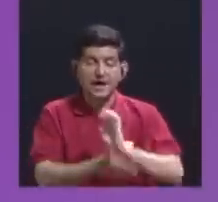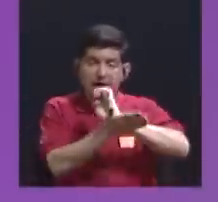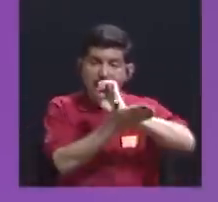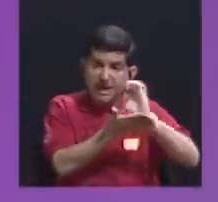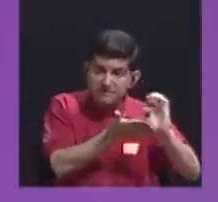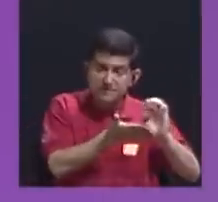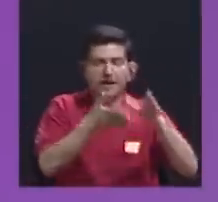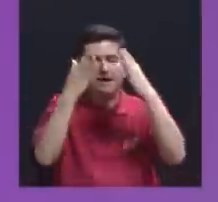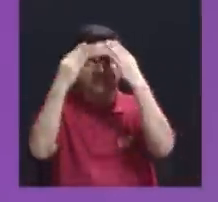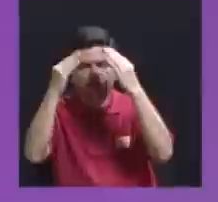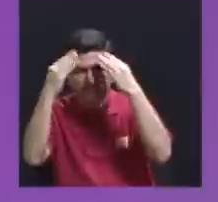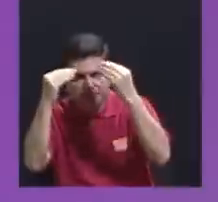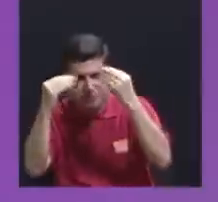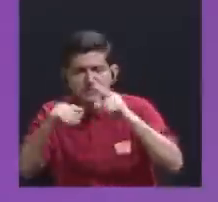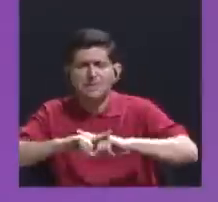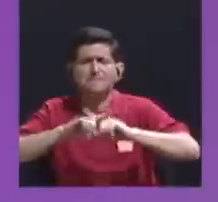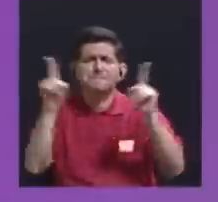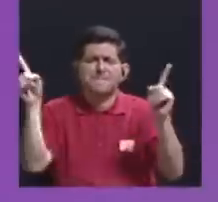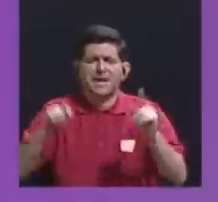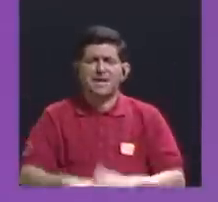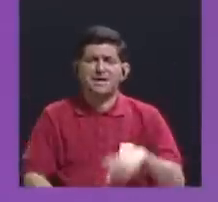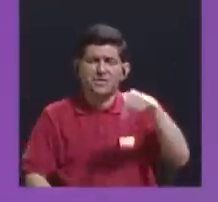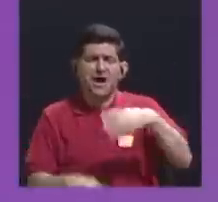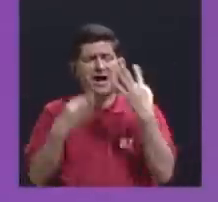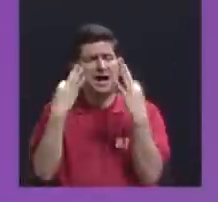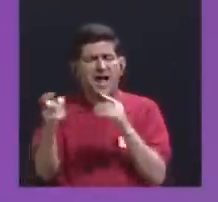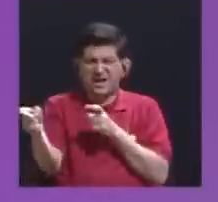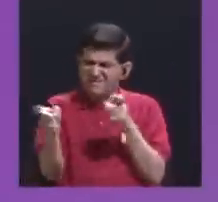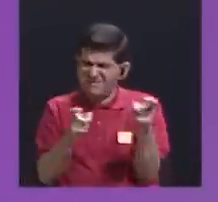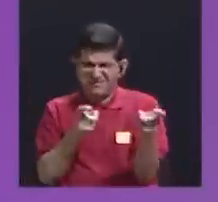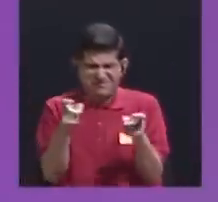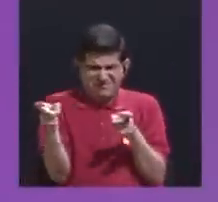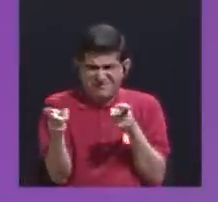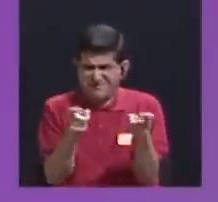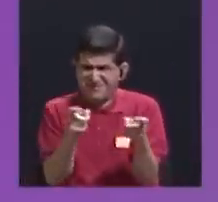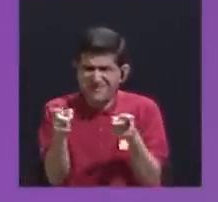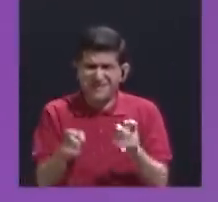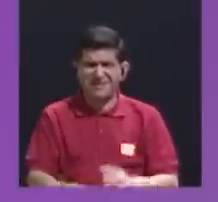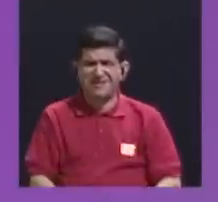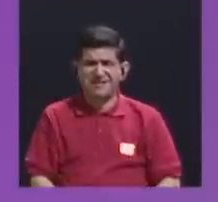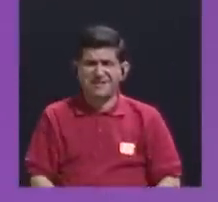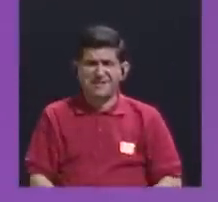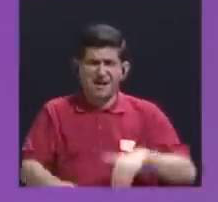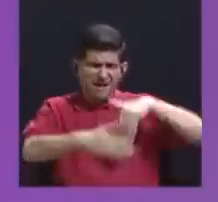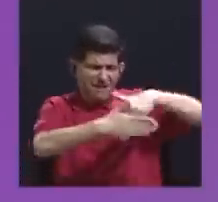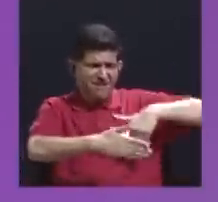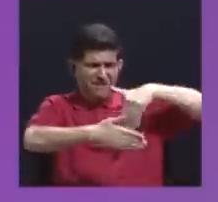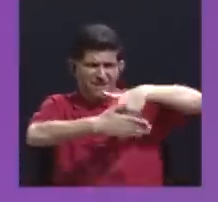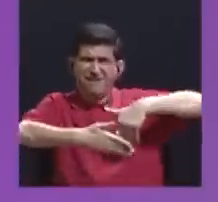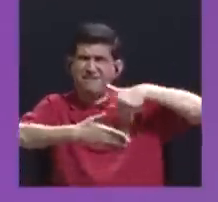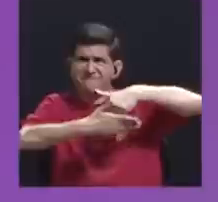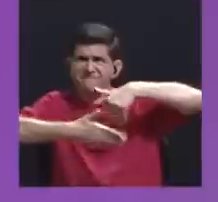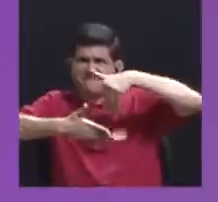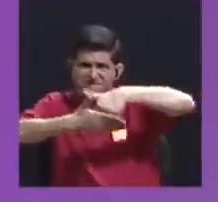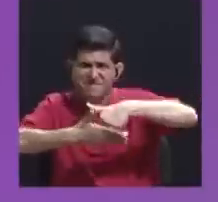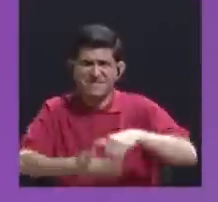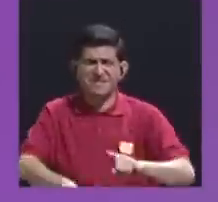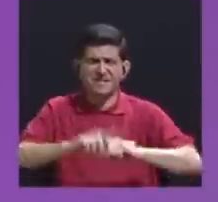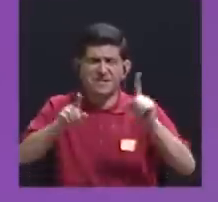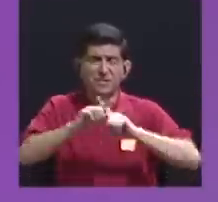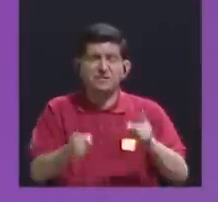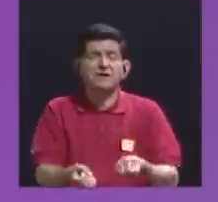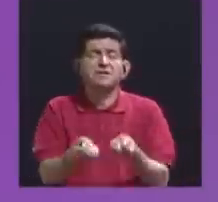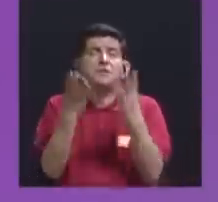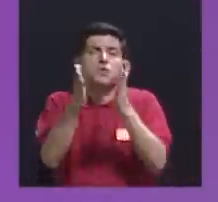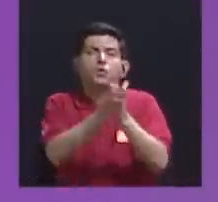la información pero acá el pretender controlar este el obstaculizar con carretillos